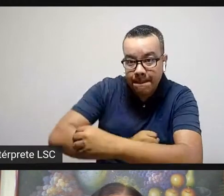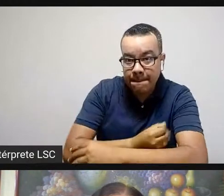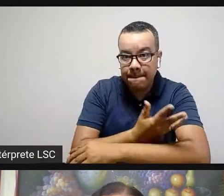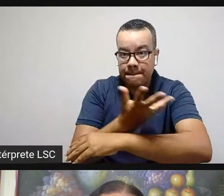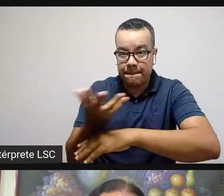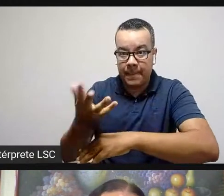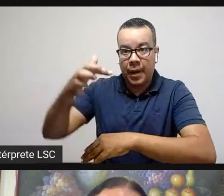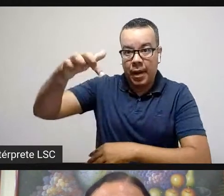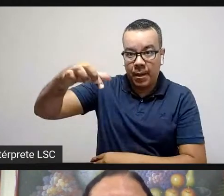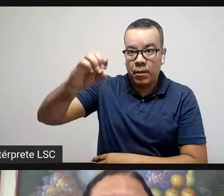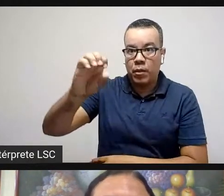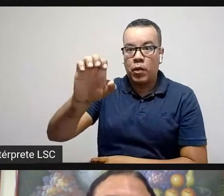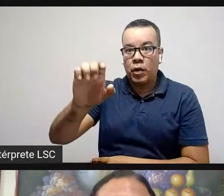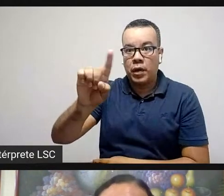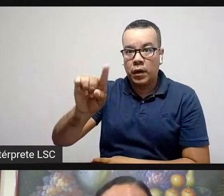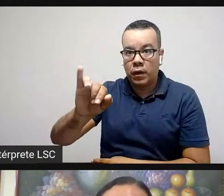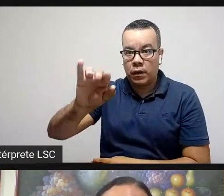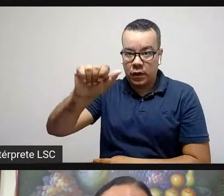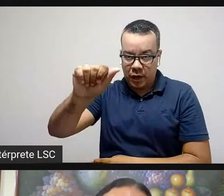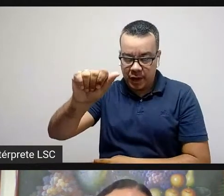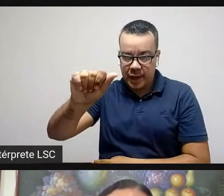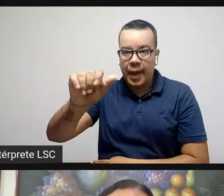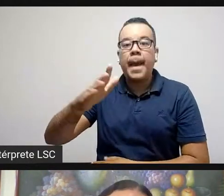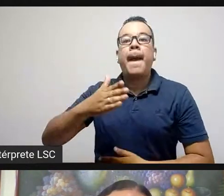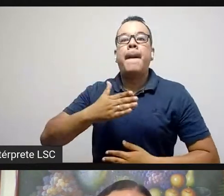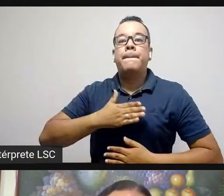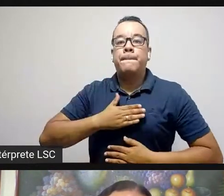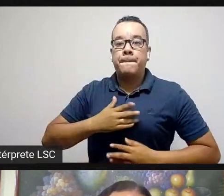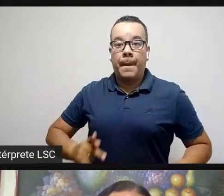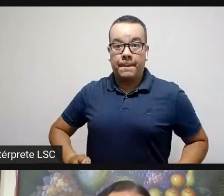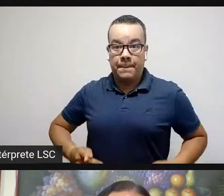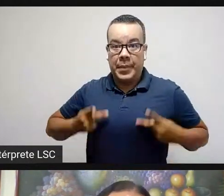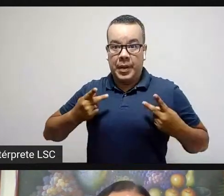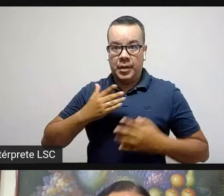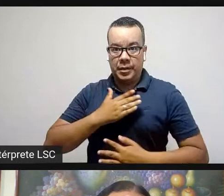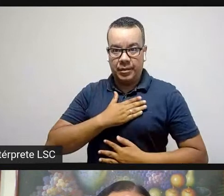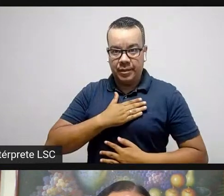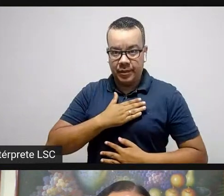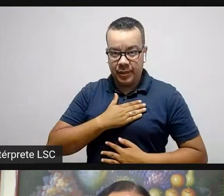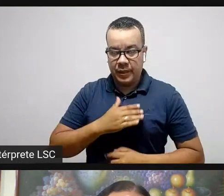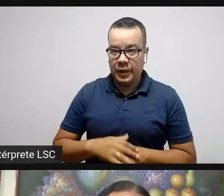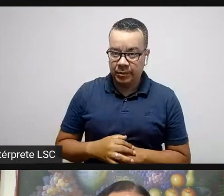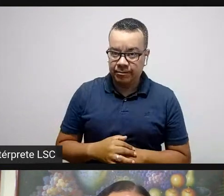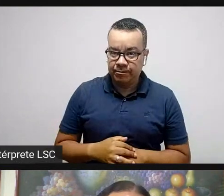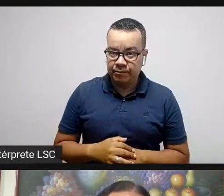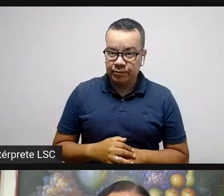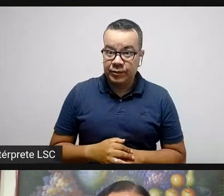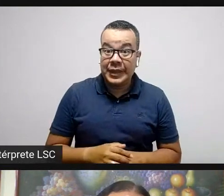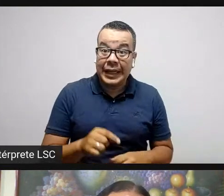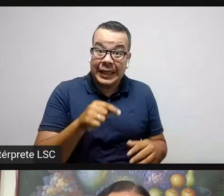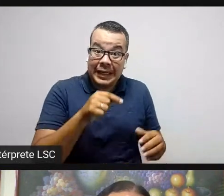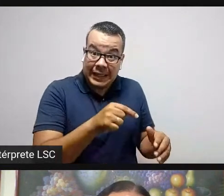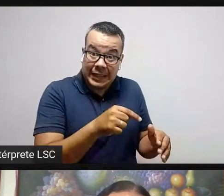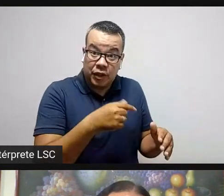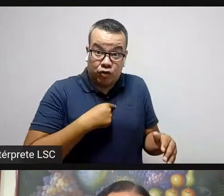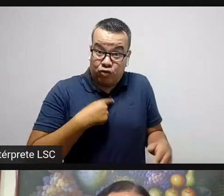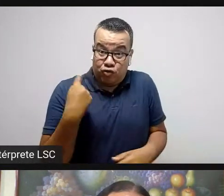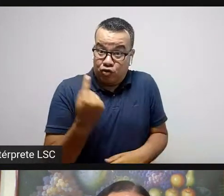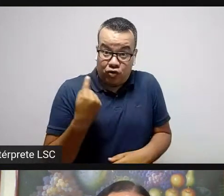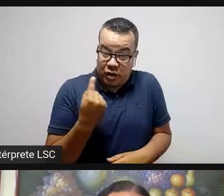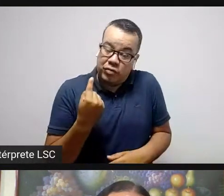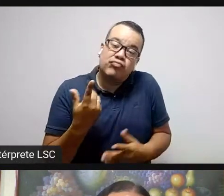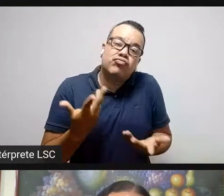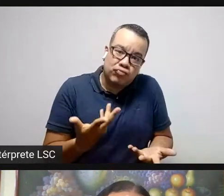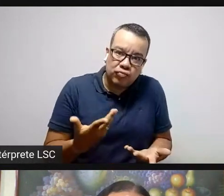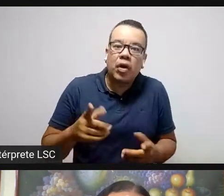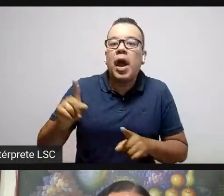de los libros también. Me he acercado a la producción del libro como objeto simbólico